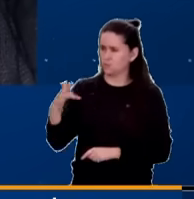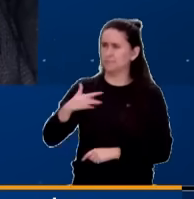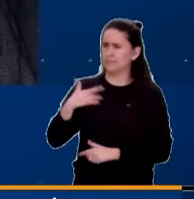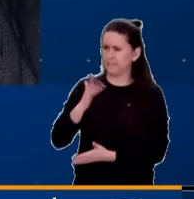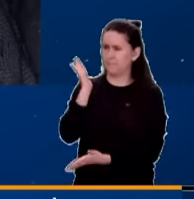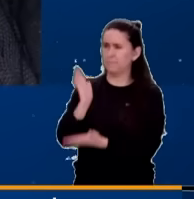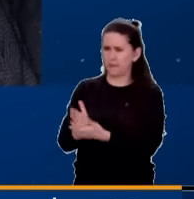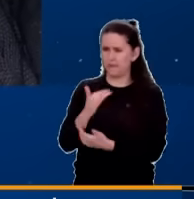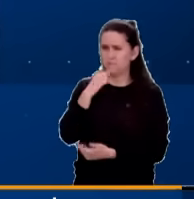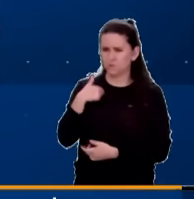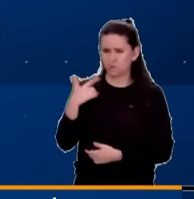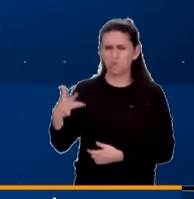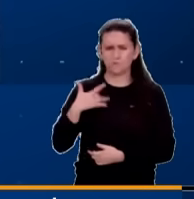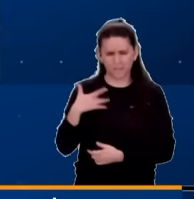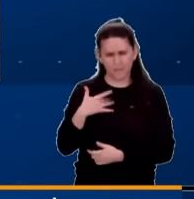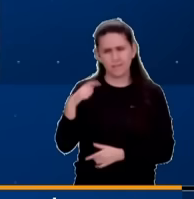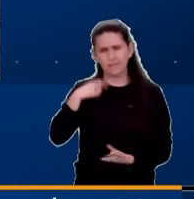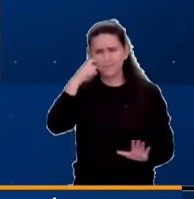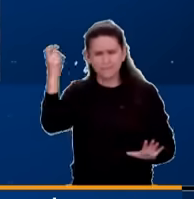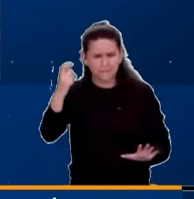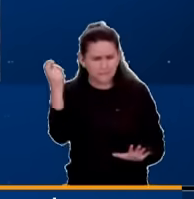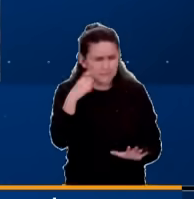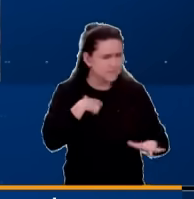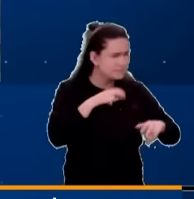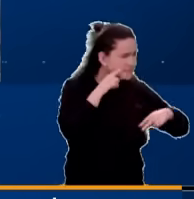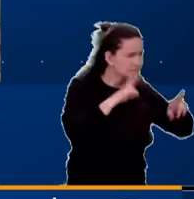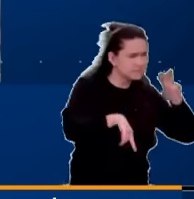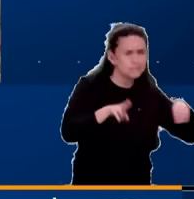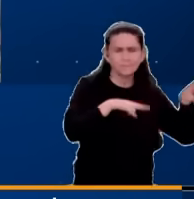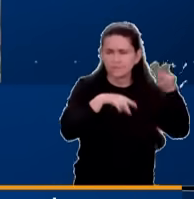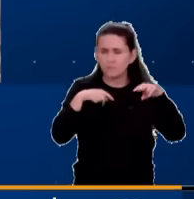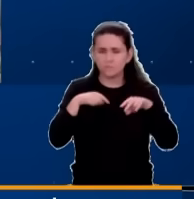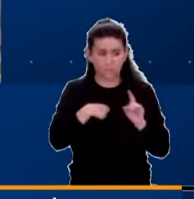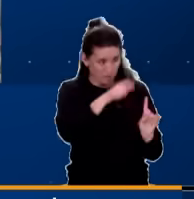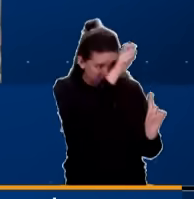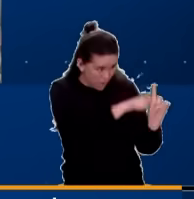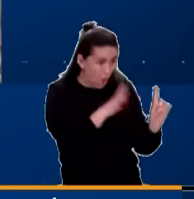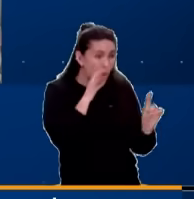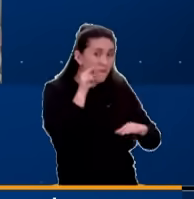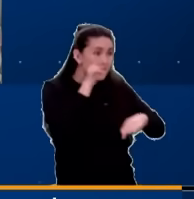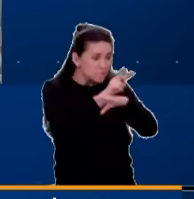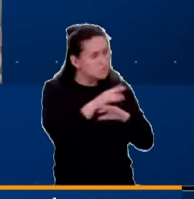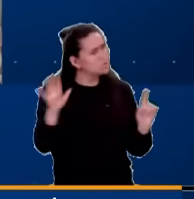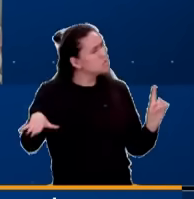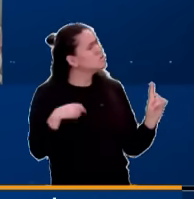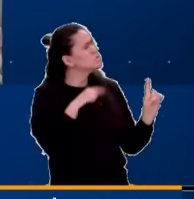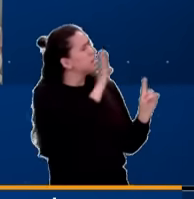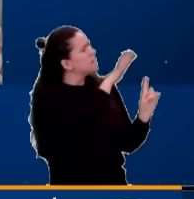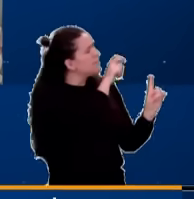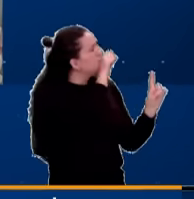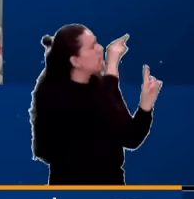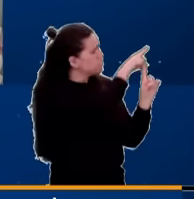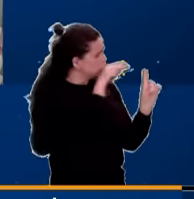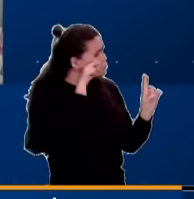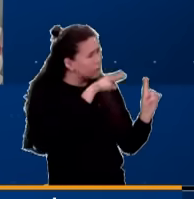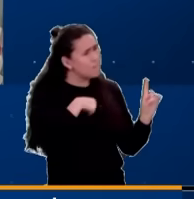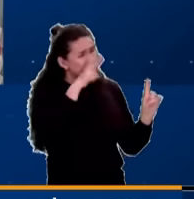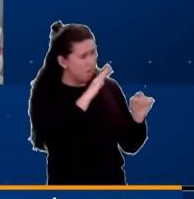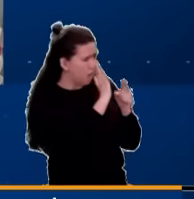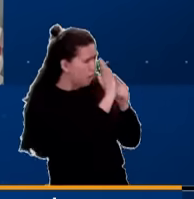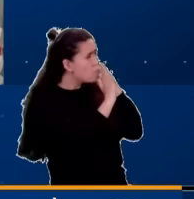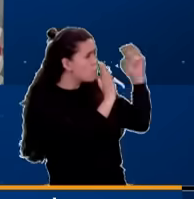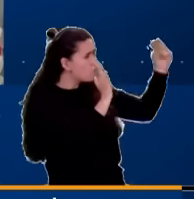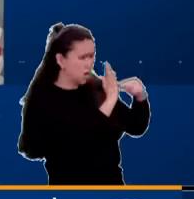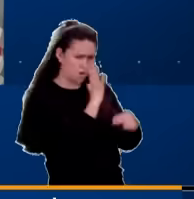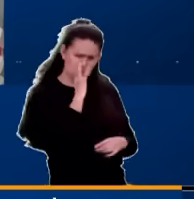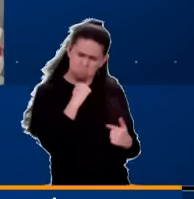algo. Comencé a buscarla por aquí por la zona, incluso le pregunté a él, al asesino de mi hija, le pregunté que si le había visto con la foto, y